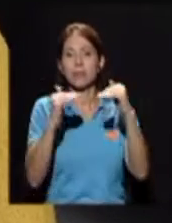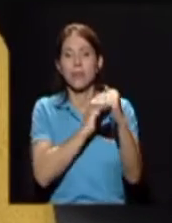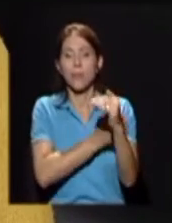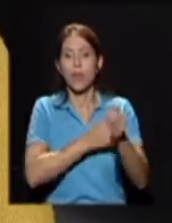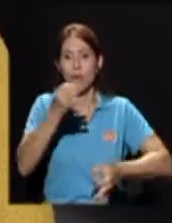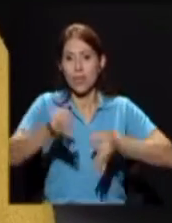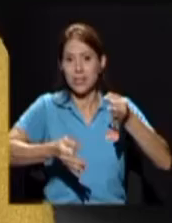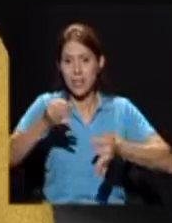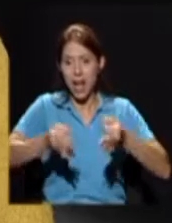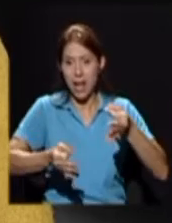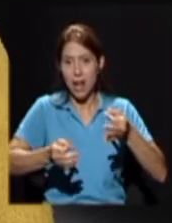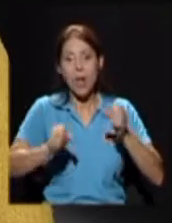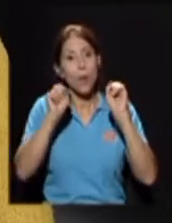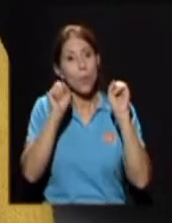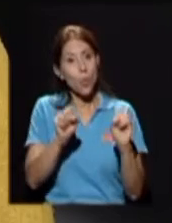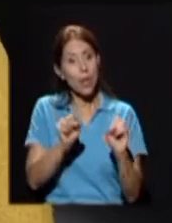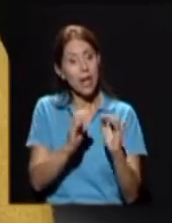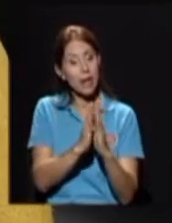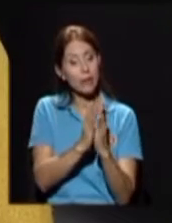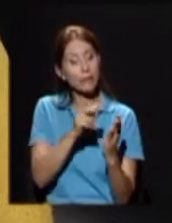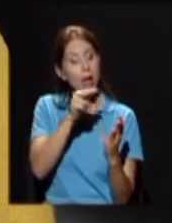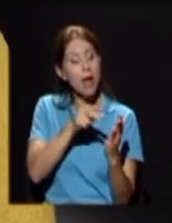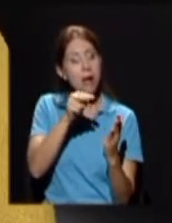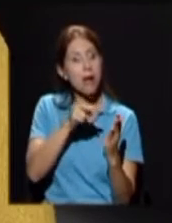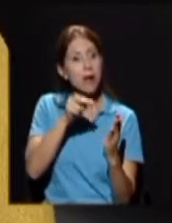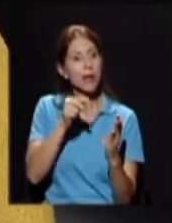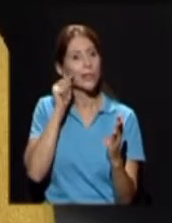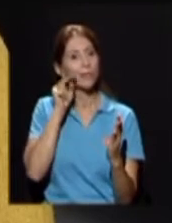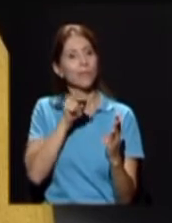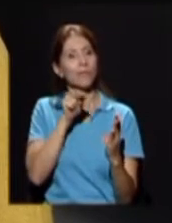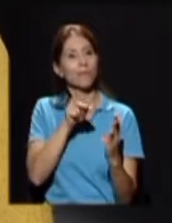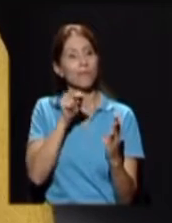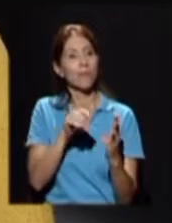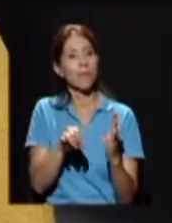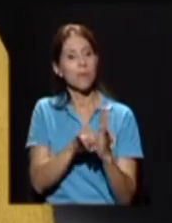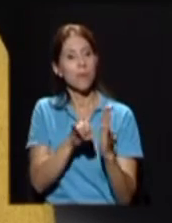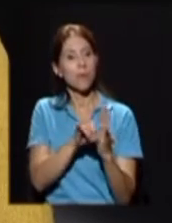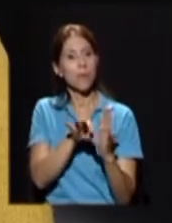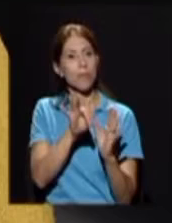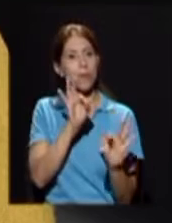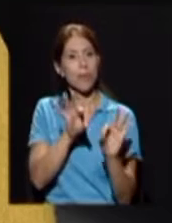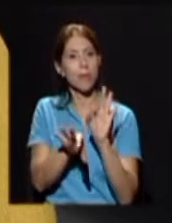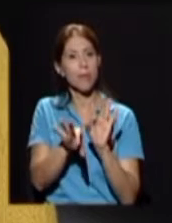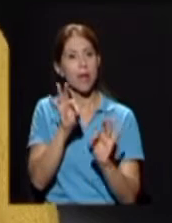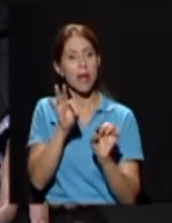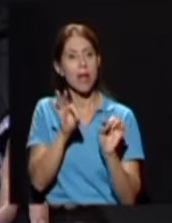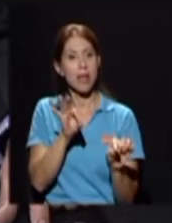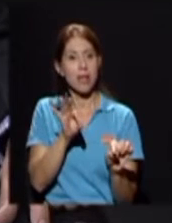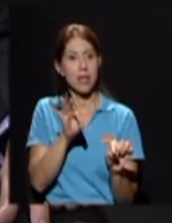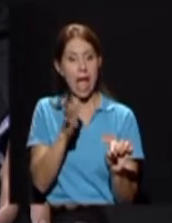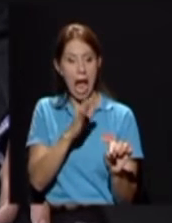pusieran atención a los diferentes apartados a donde se mencionan y dieran en 3 meses